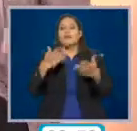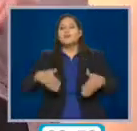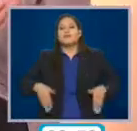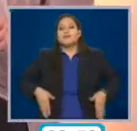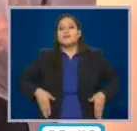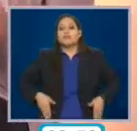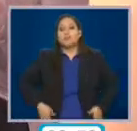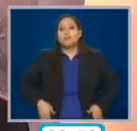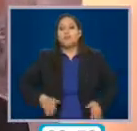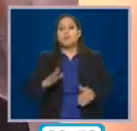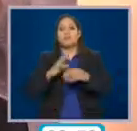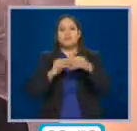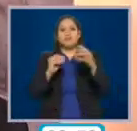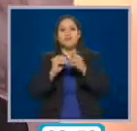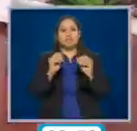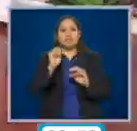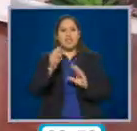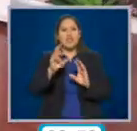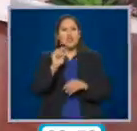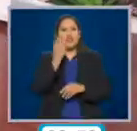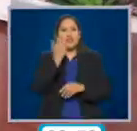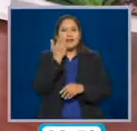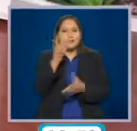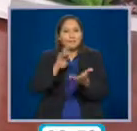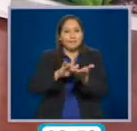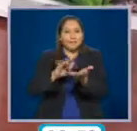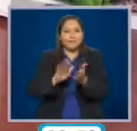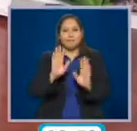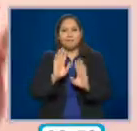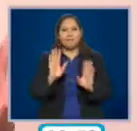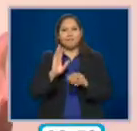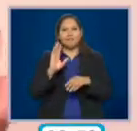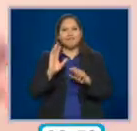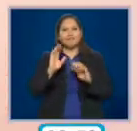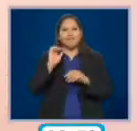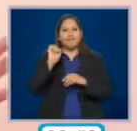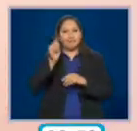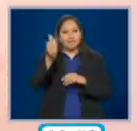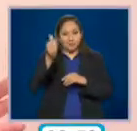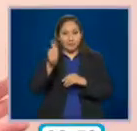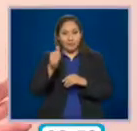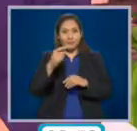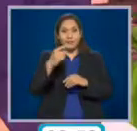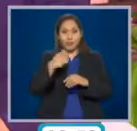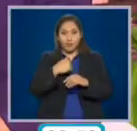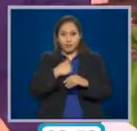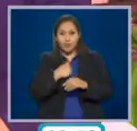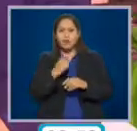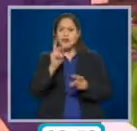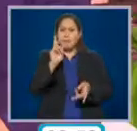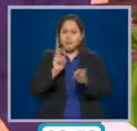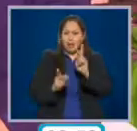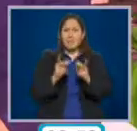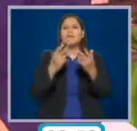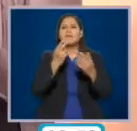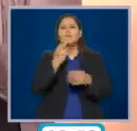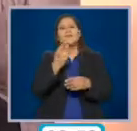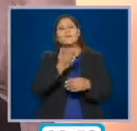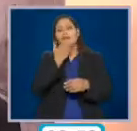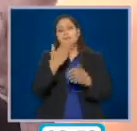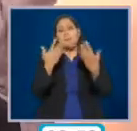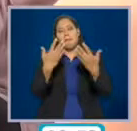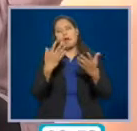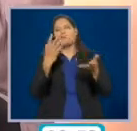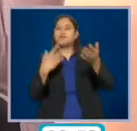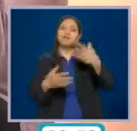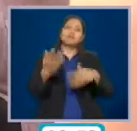bolsillos. ¿Por qué? Recuerden que nosotros para apoyar nuestra conversación utilizamos las manos, sobre todo ciertas culturas en ciertos